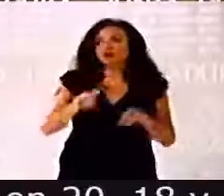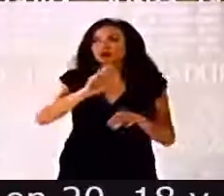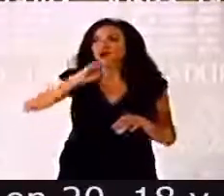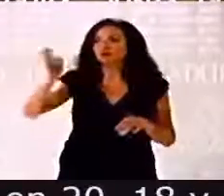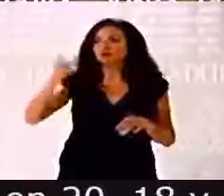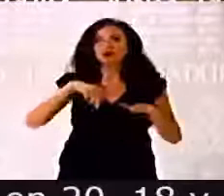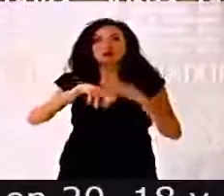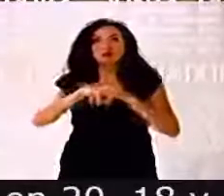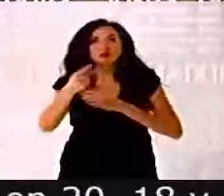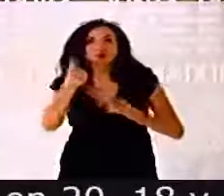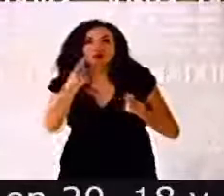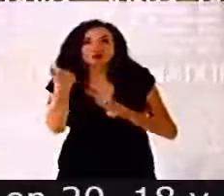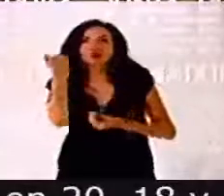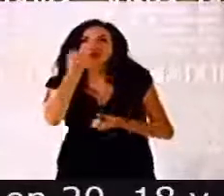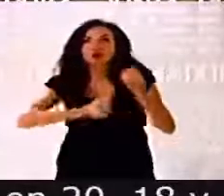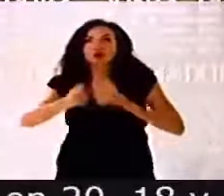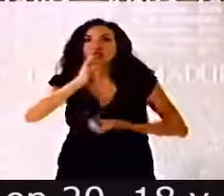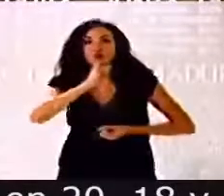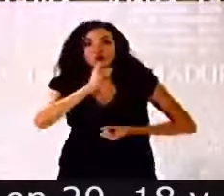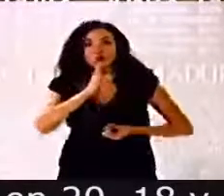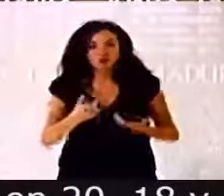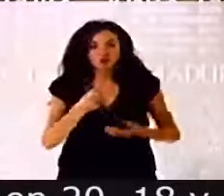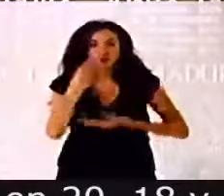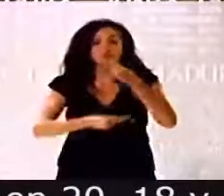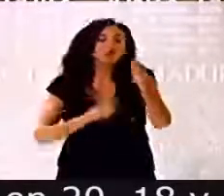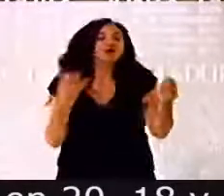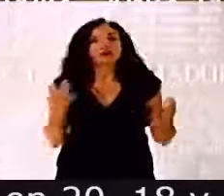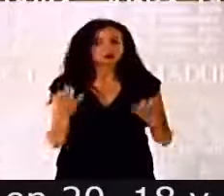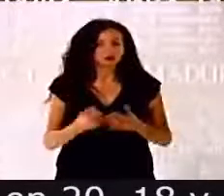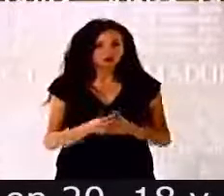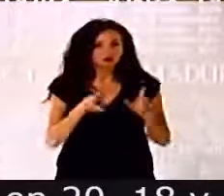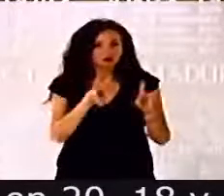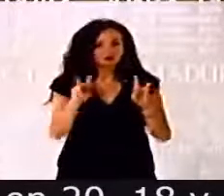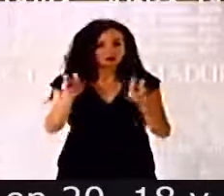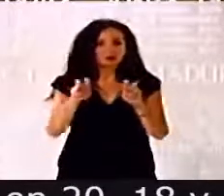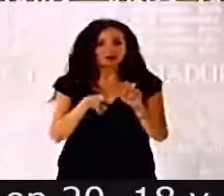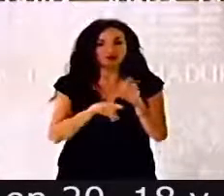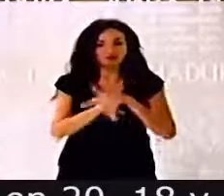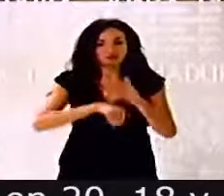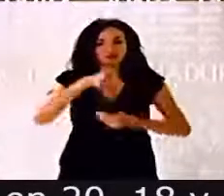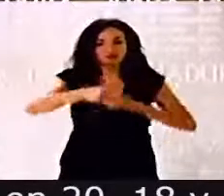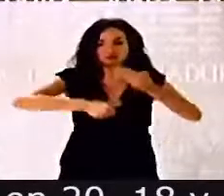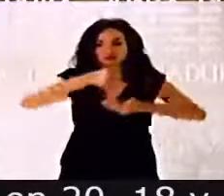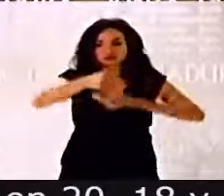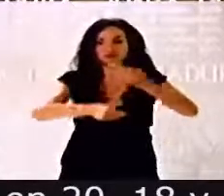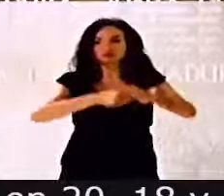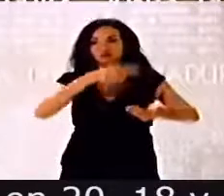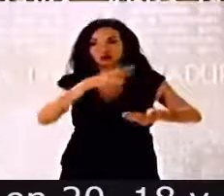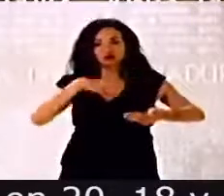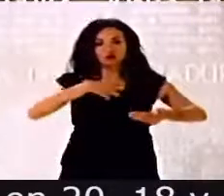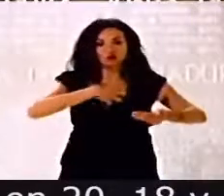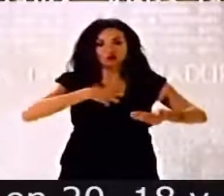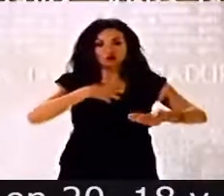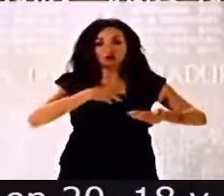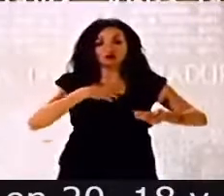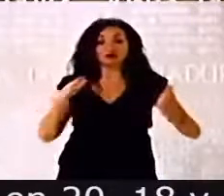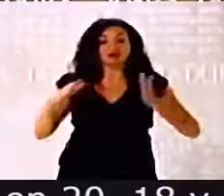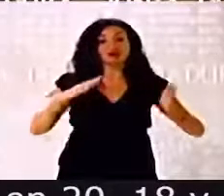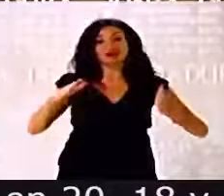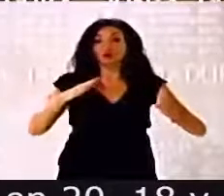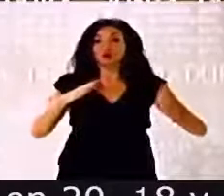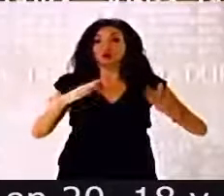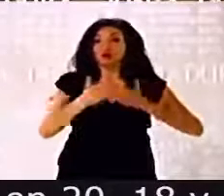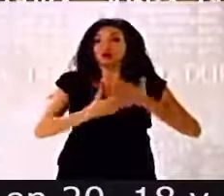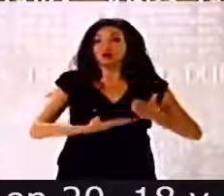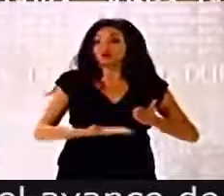recursos económicos tienen y qué se ha hecho respecto del avance de los funcionarios en la legislatura pasada en otras regiones